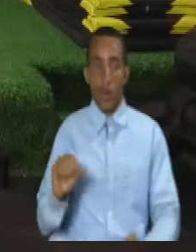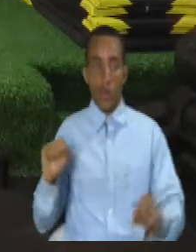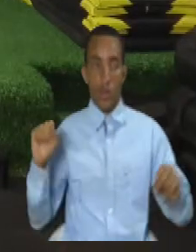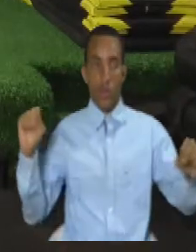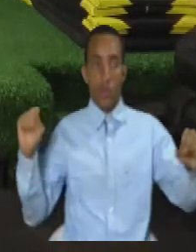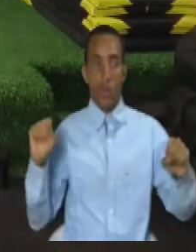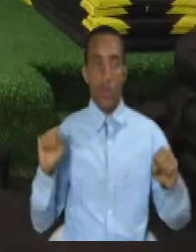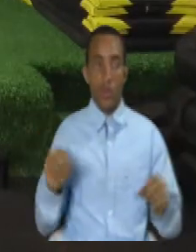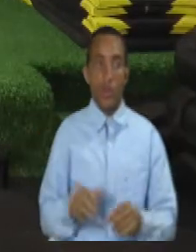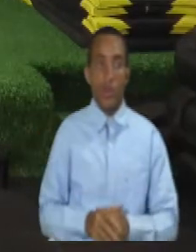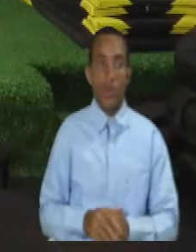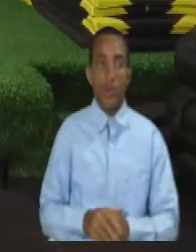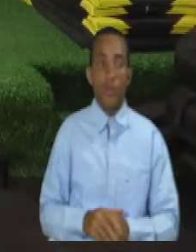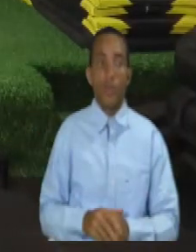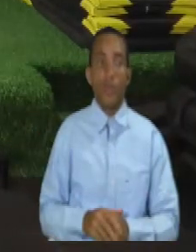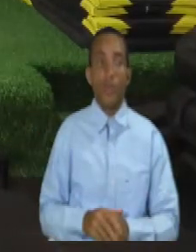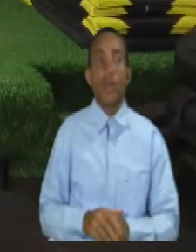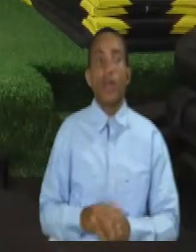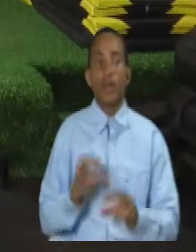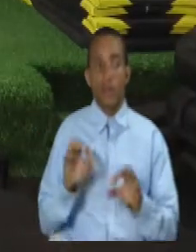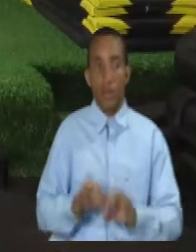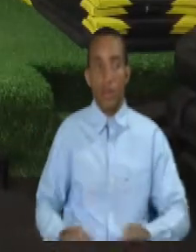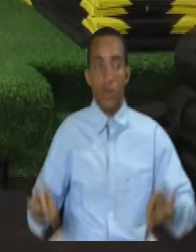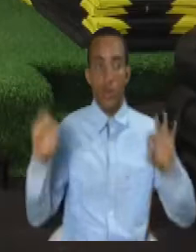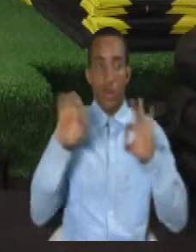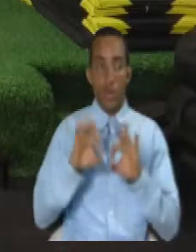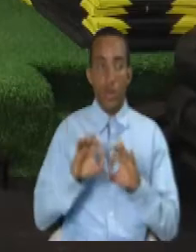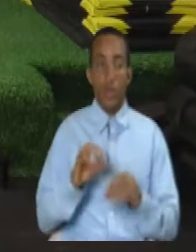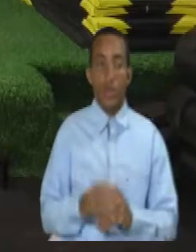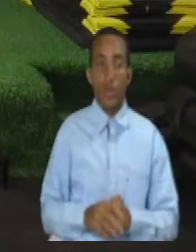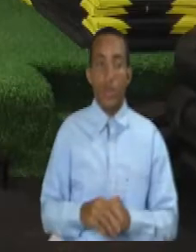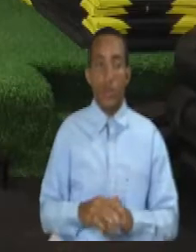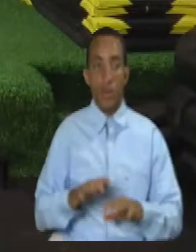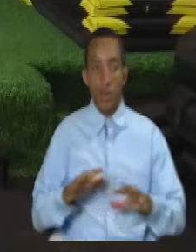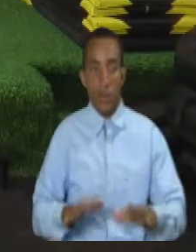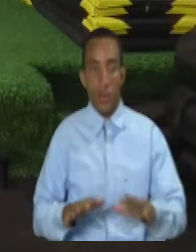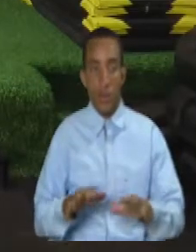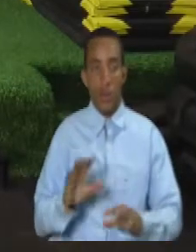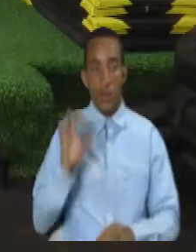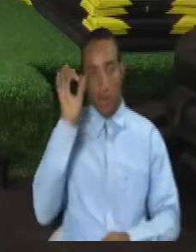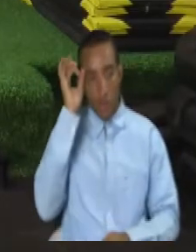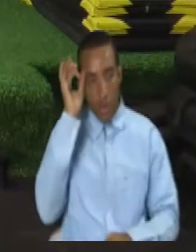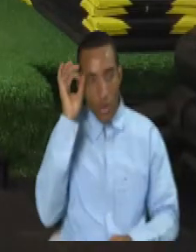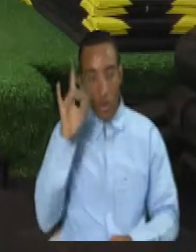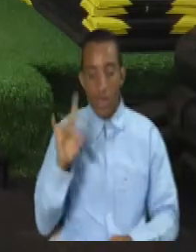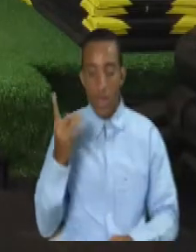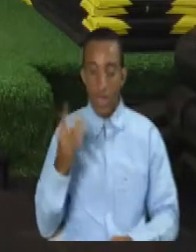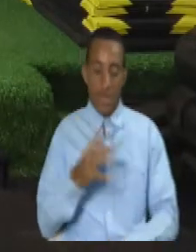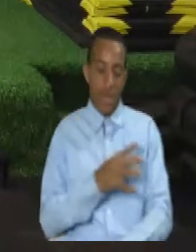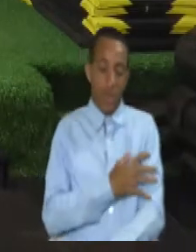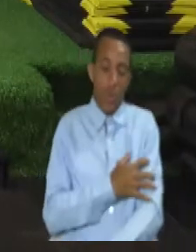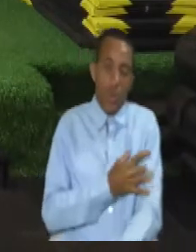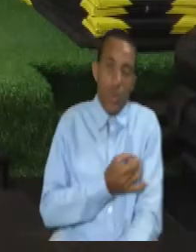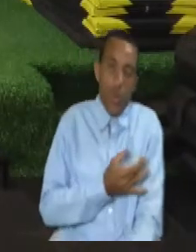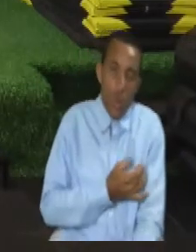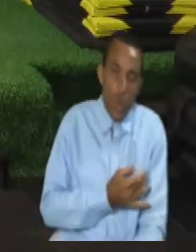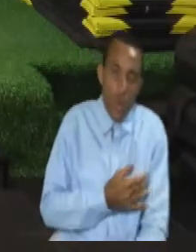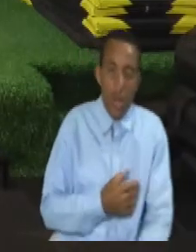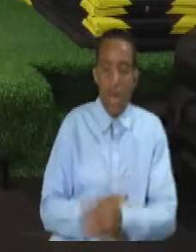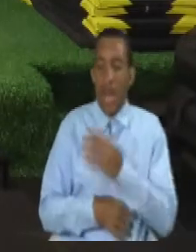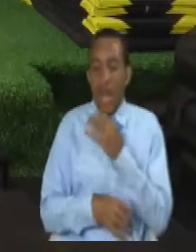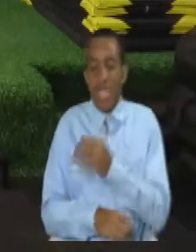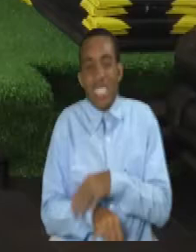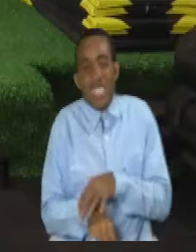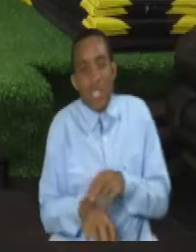es un método, pero sí es algo fundamental para nuestros ejercicios, para evitar la fatiga muscular, para evitar los